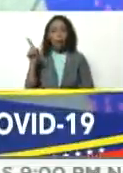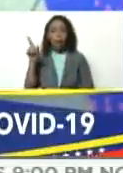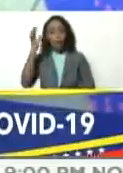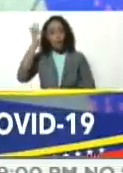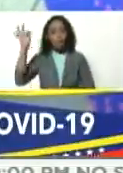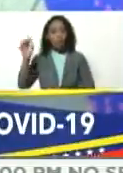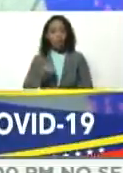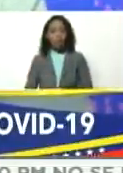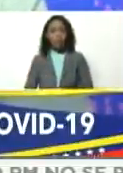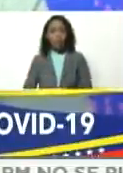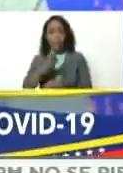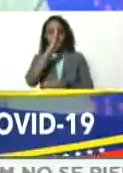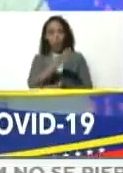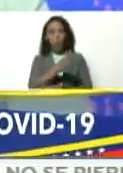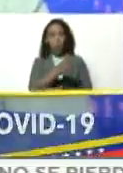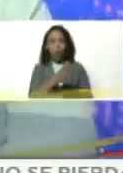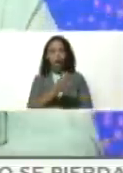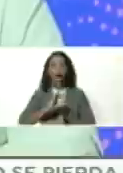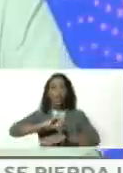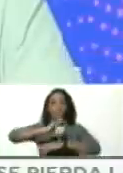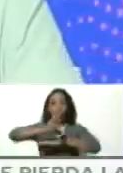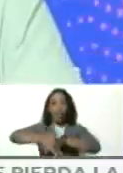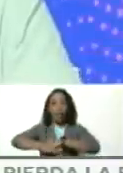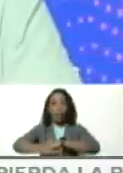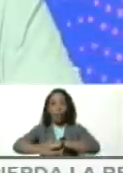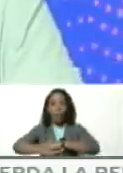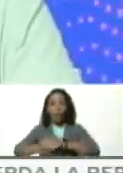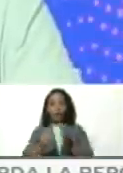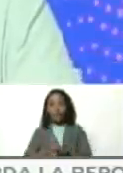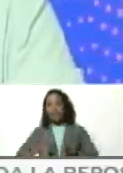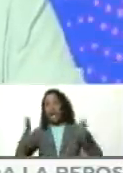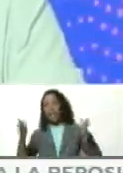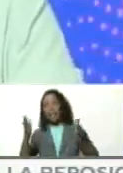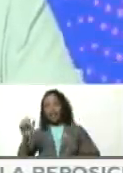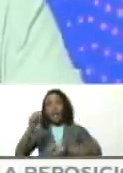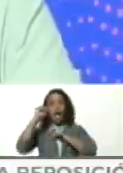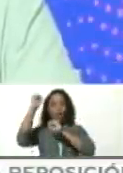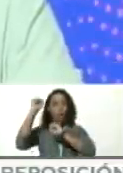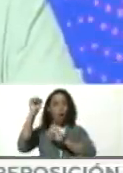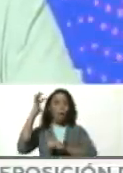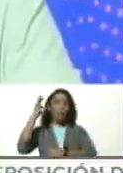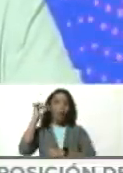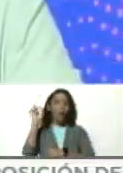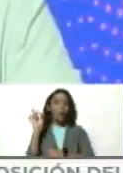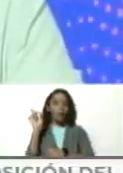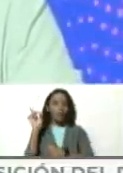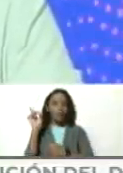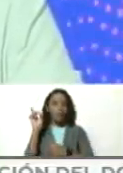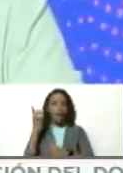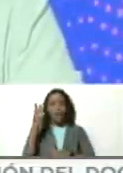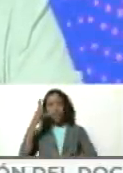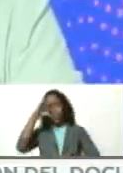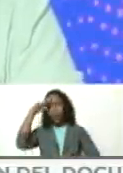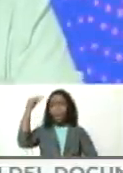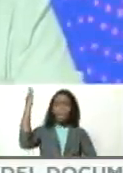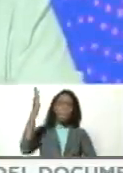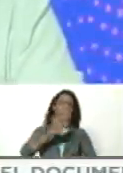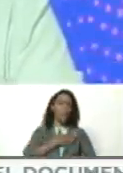vámonos directamente a Deltamacuro. Tremenda victoria de Lisette Hernández en Deltamacuro. ¡Ay, Dios mío!